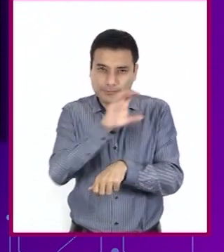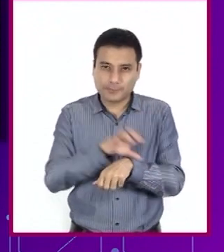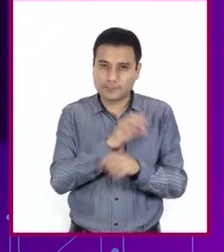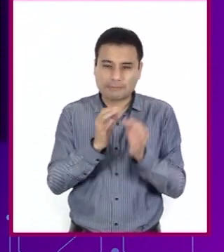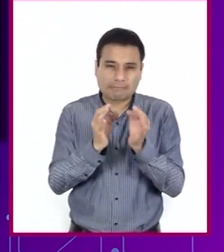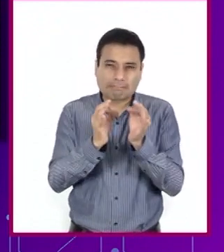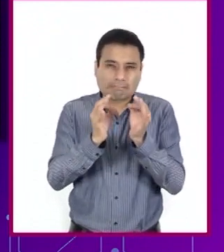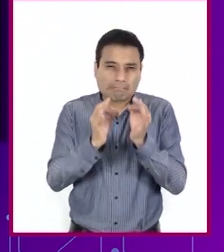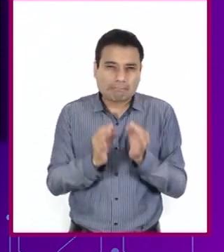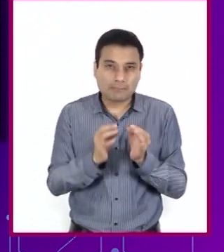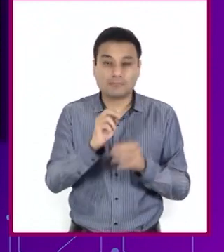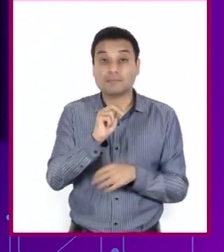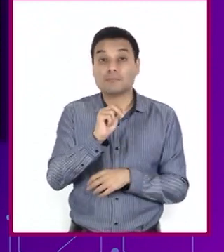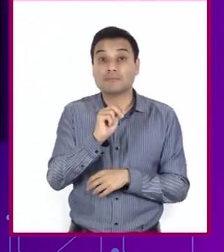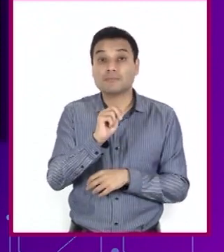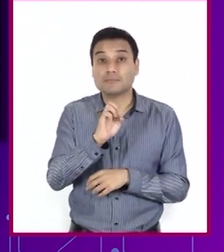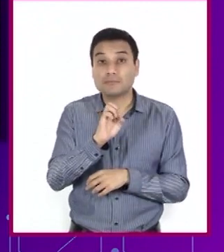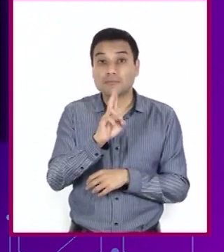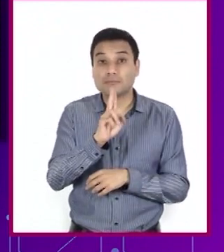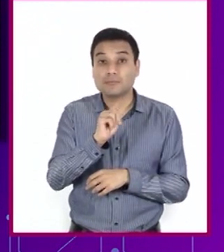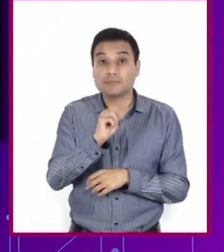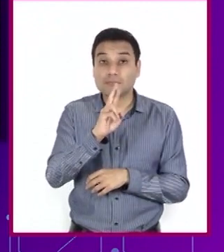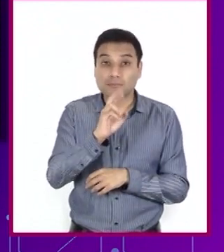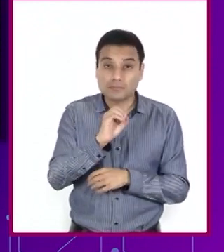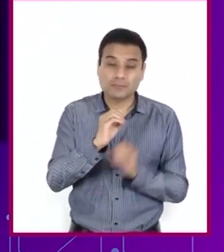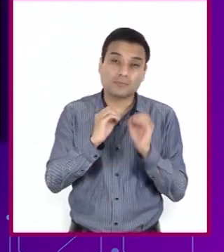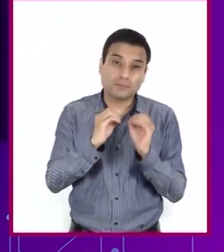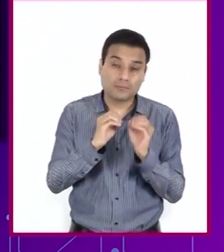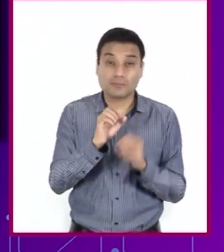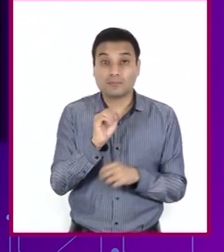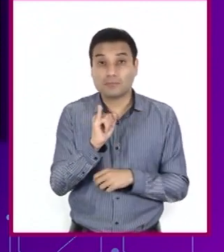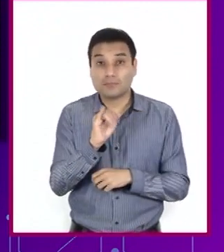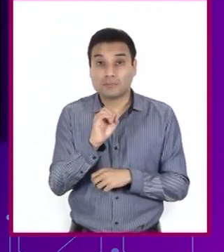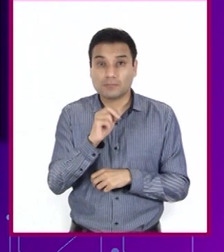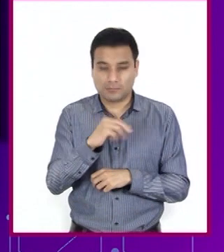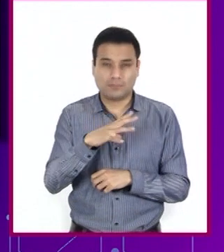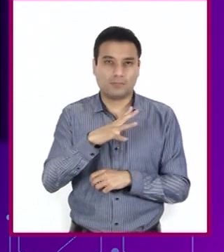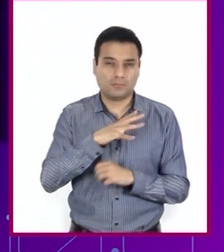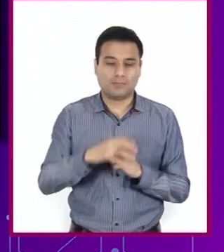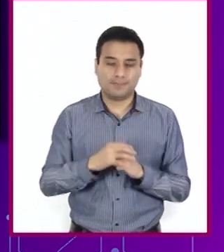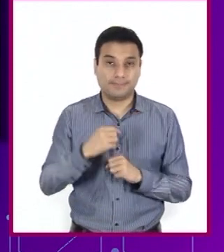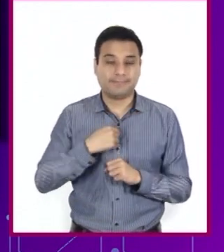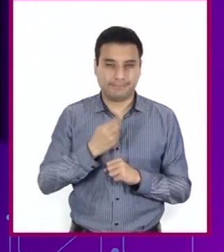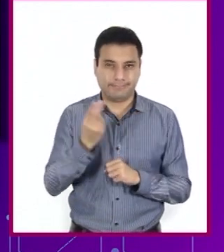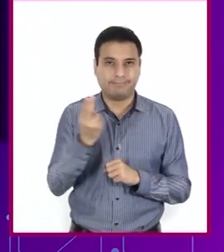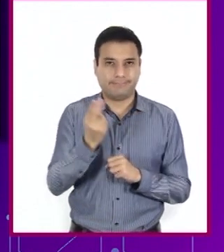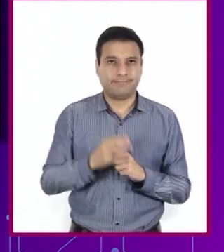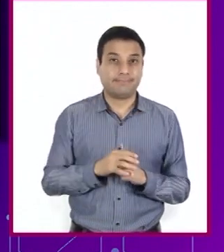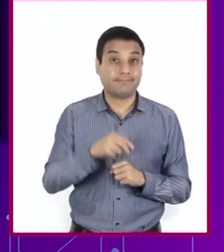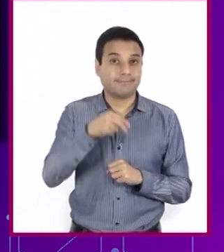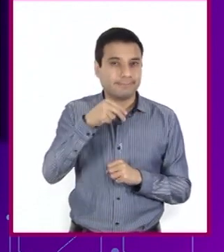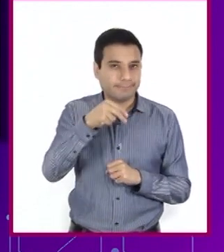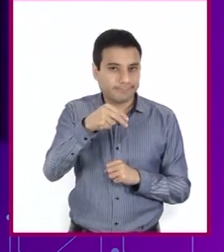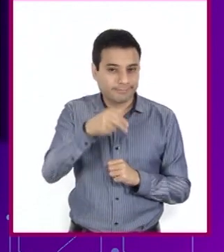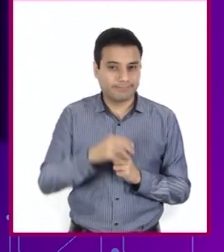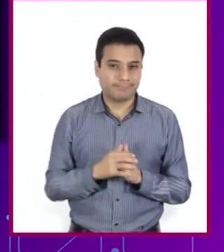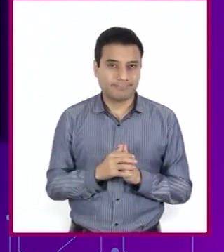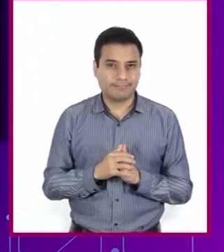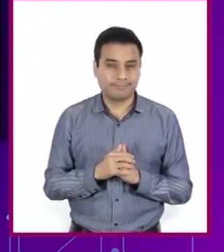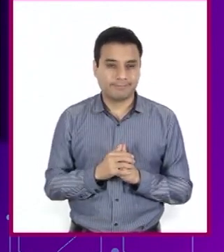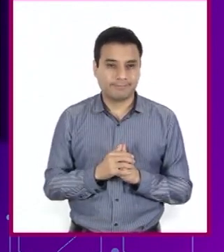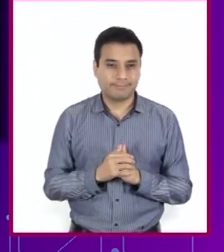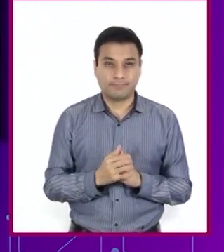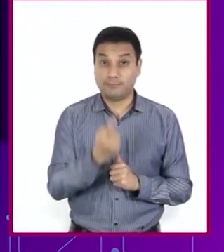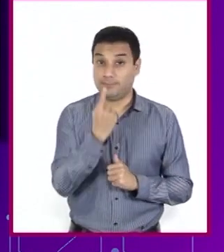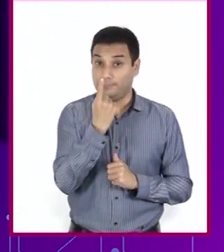de un átomo neutro o un ion. El primero que necesitamos es el hidrógeno. Para eso solo es un